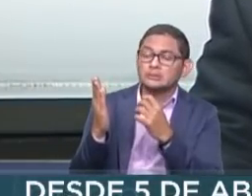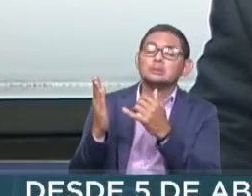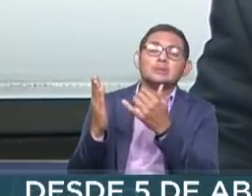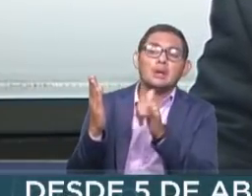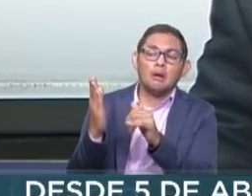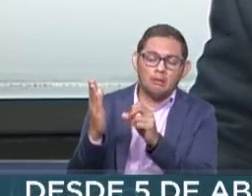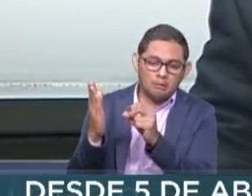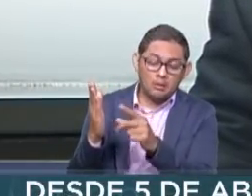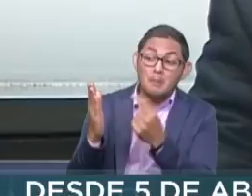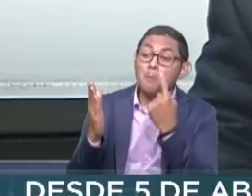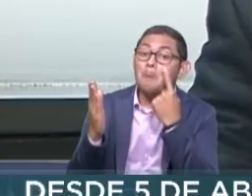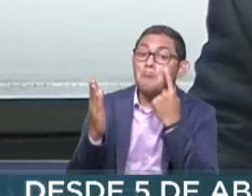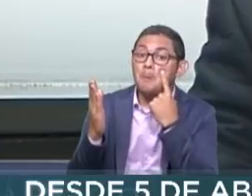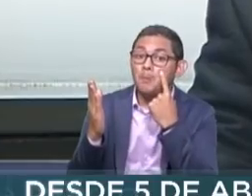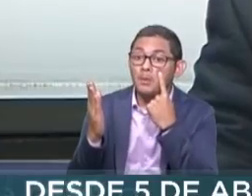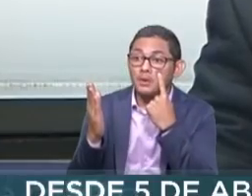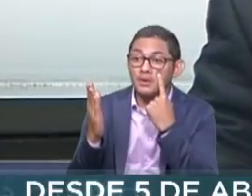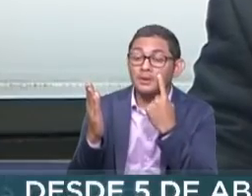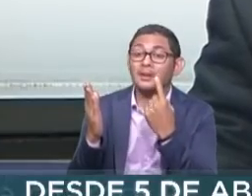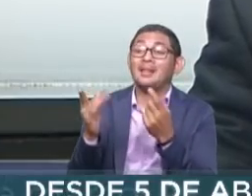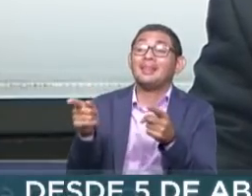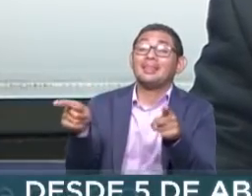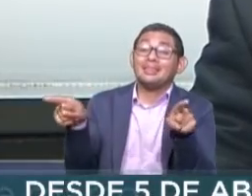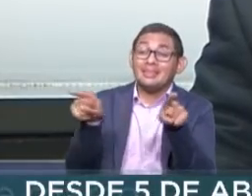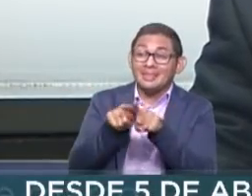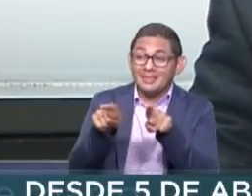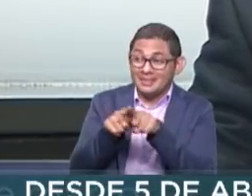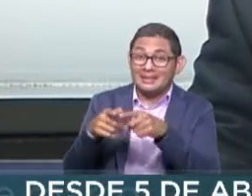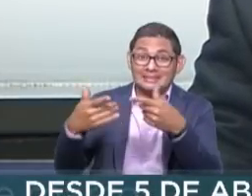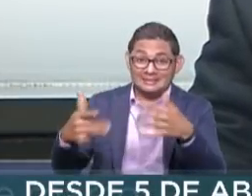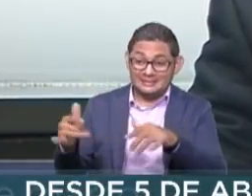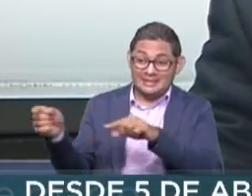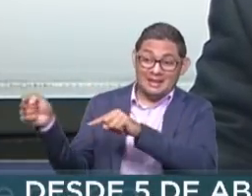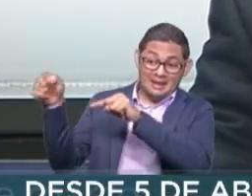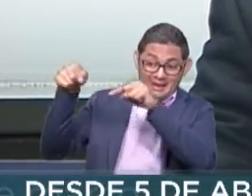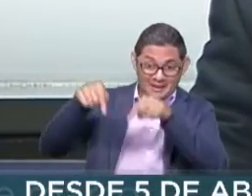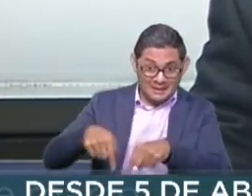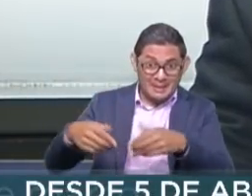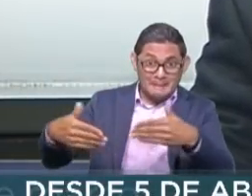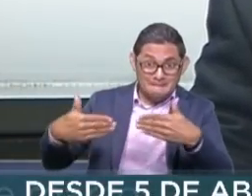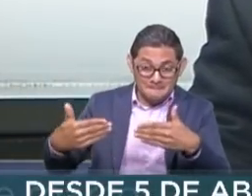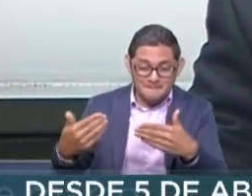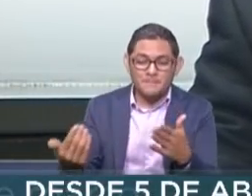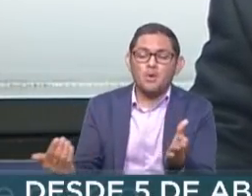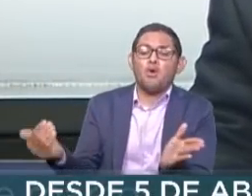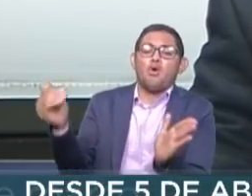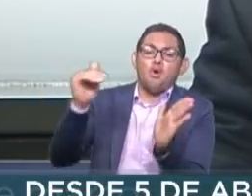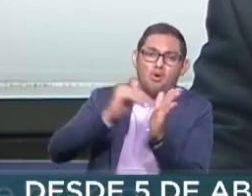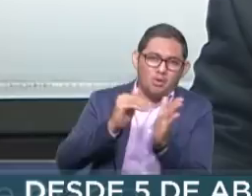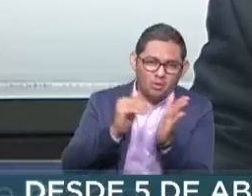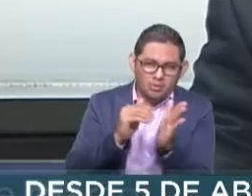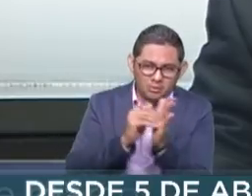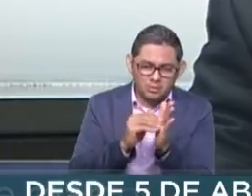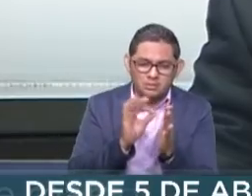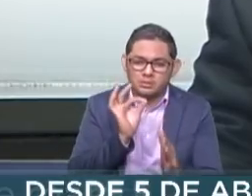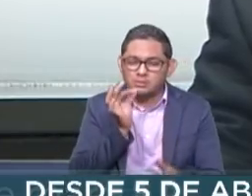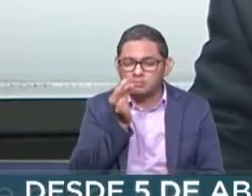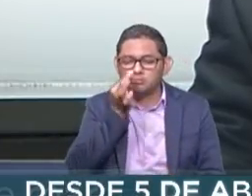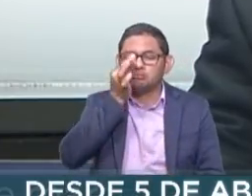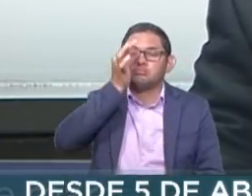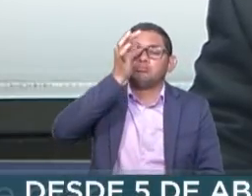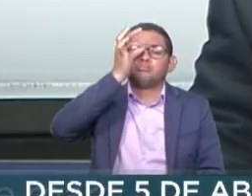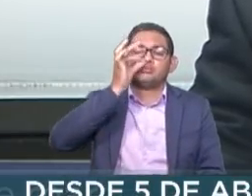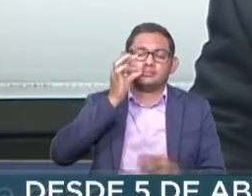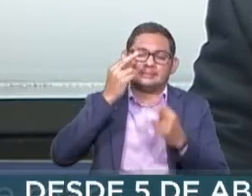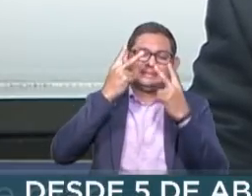antes de realizar sus trámites de inmigración, deberá realizarse una prueba más,